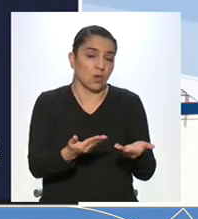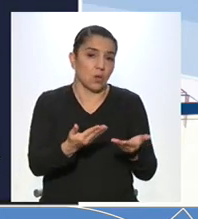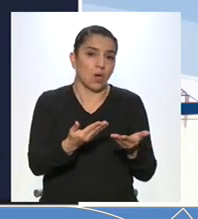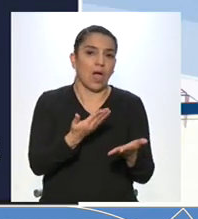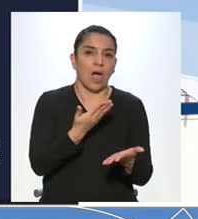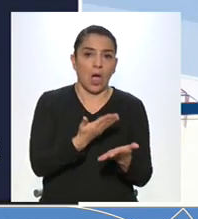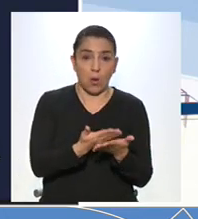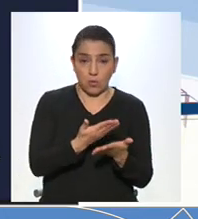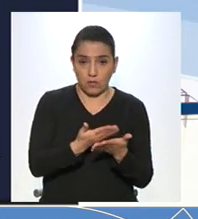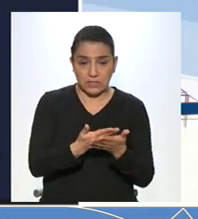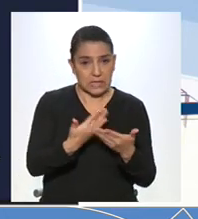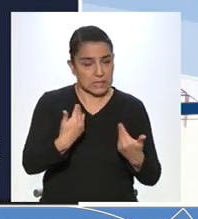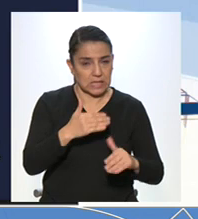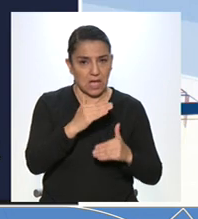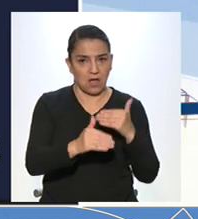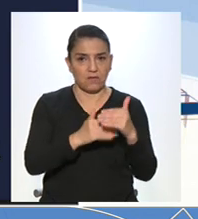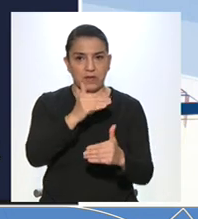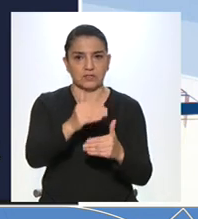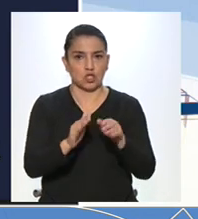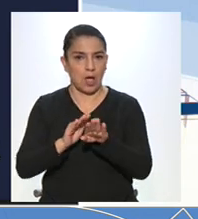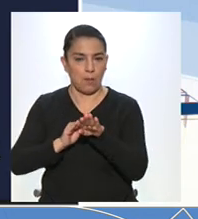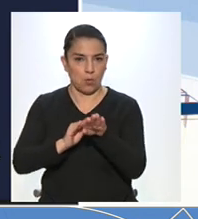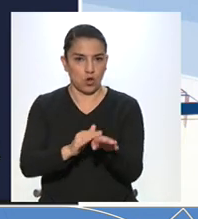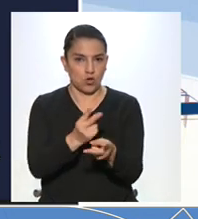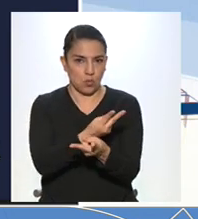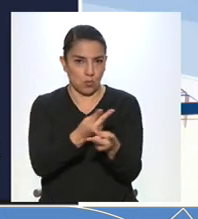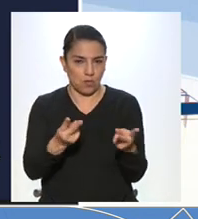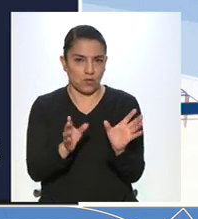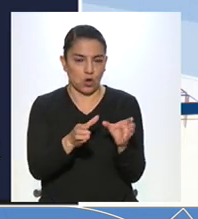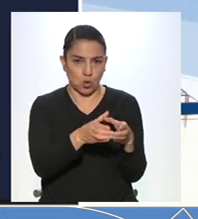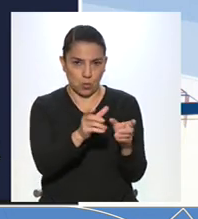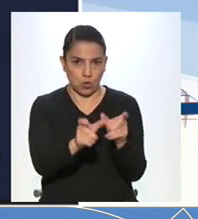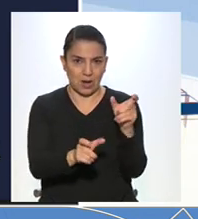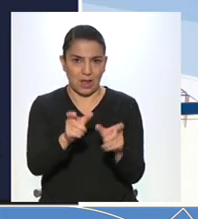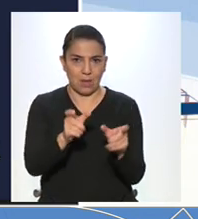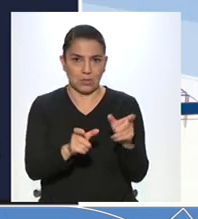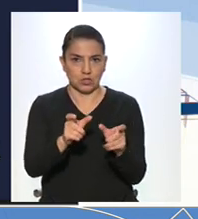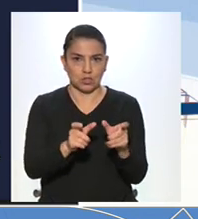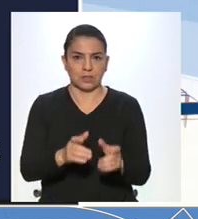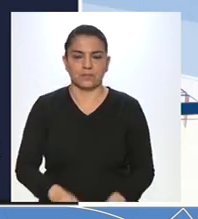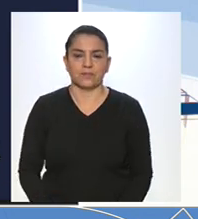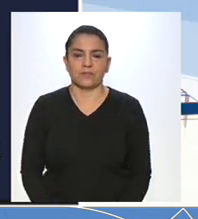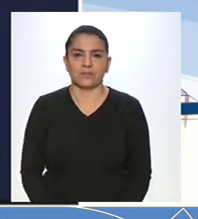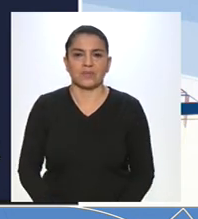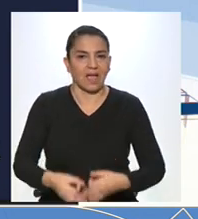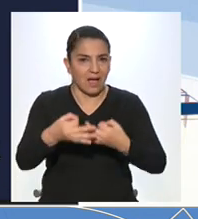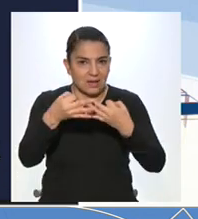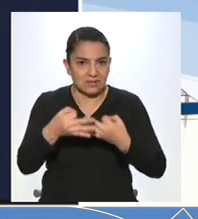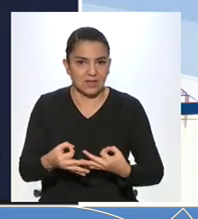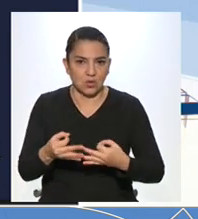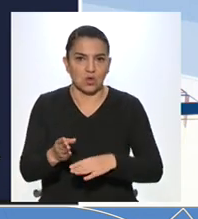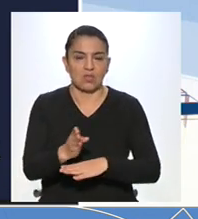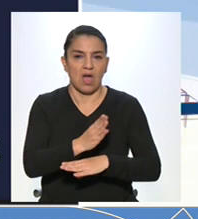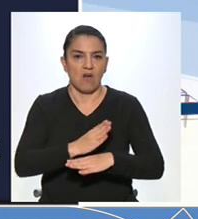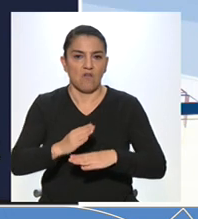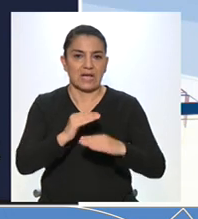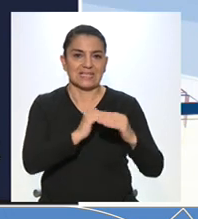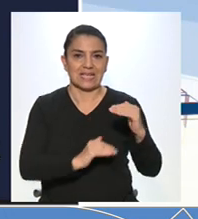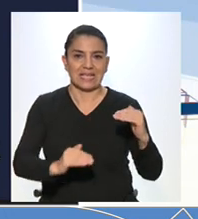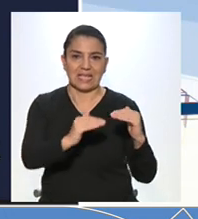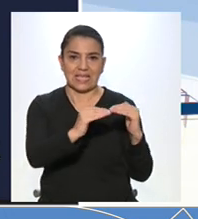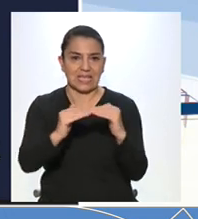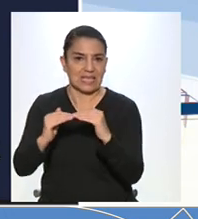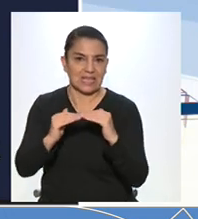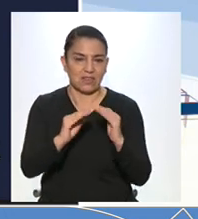aprovechar lo ya avanzado para concentrar el apoyo público en los sectores y grupos de la población más rezagados, asegurando una base más equitativa y sostenible para